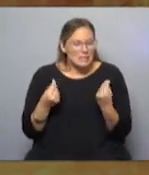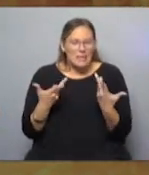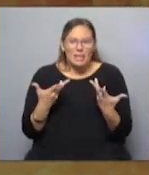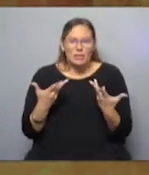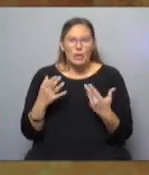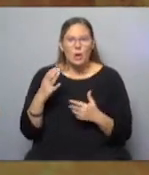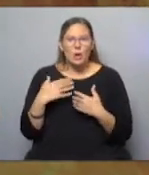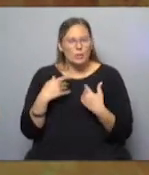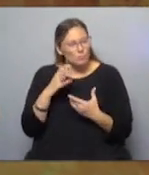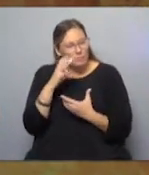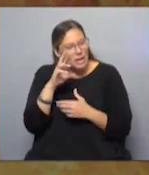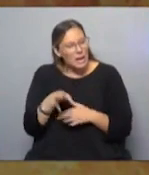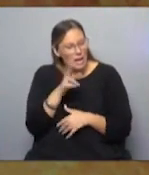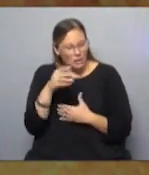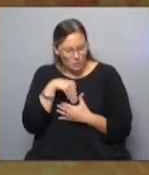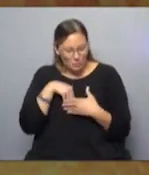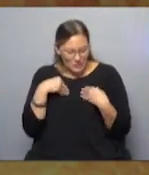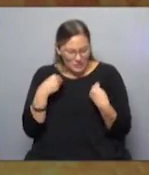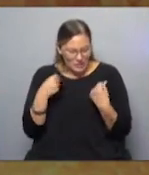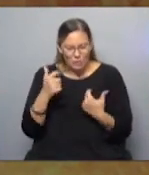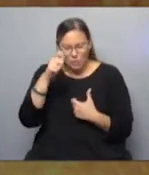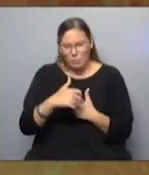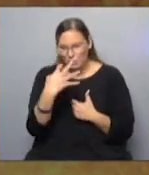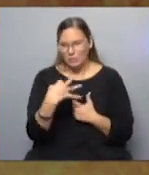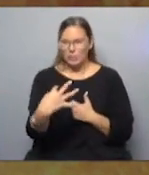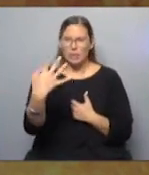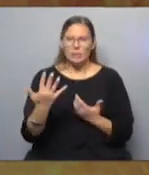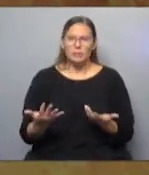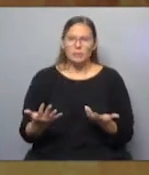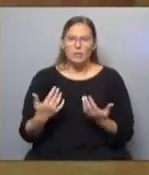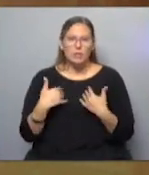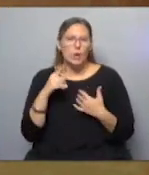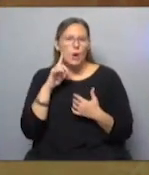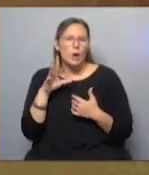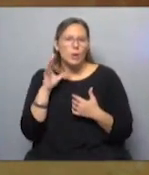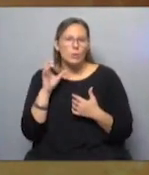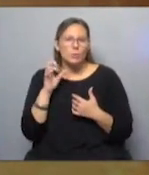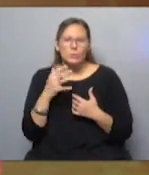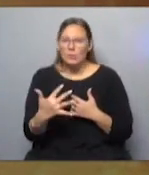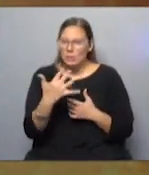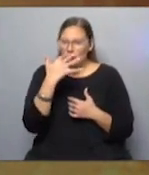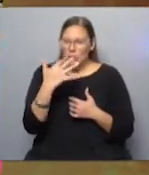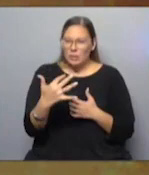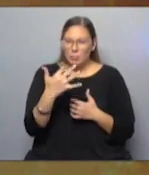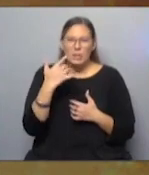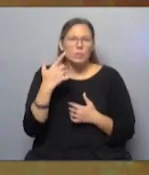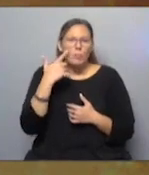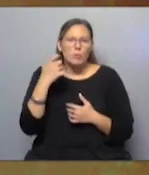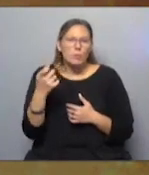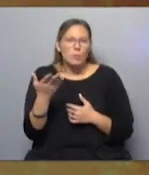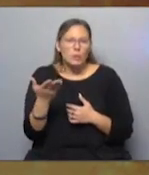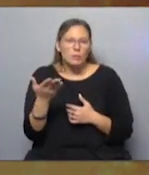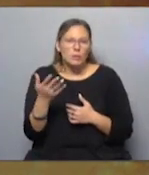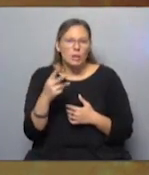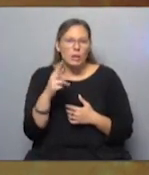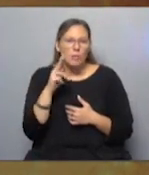es muy curioso lo que me pasa yo escucho hasta la respiración me doy cuenta y cuando